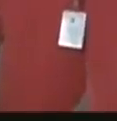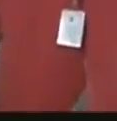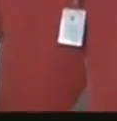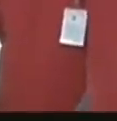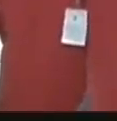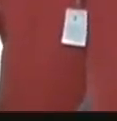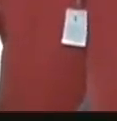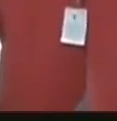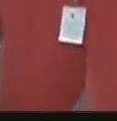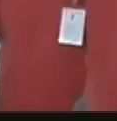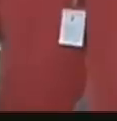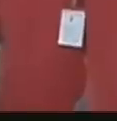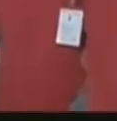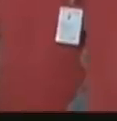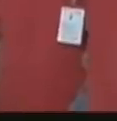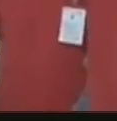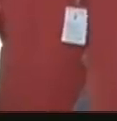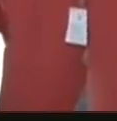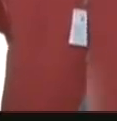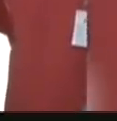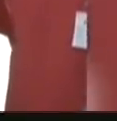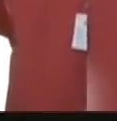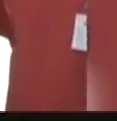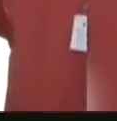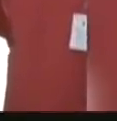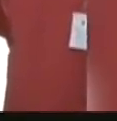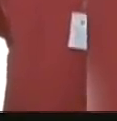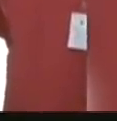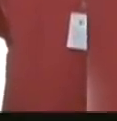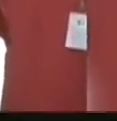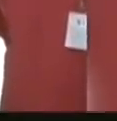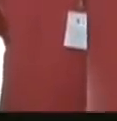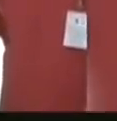Con nuestro curso, porque nosotros le decimos el curso.